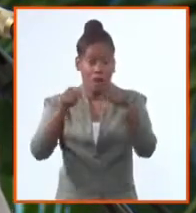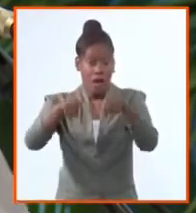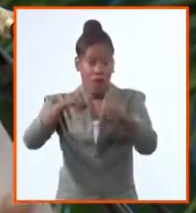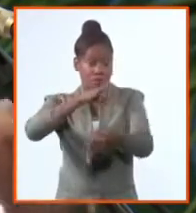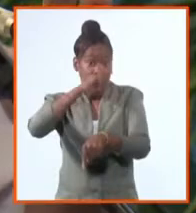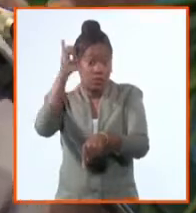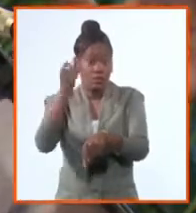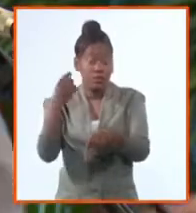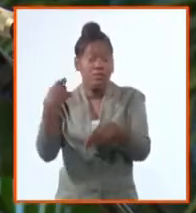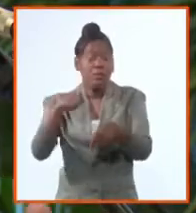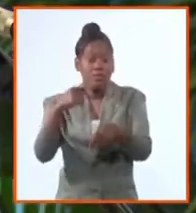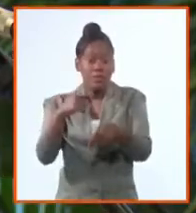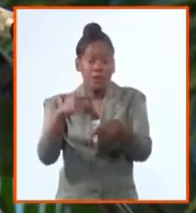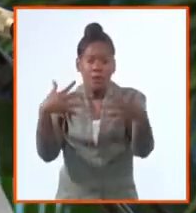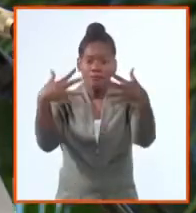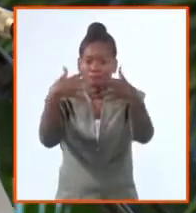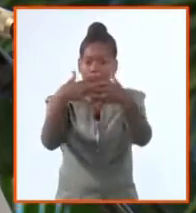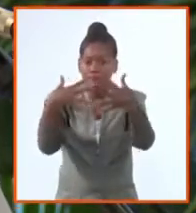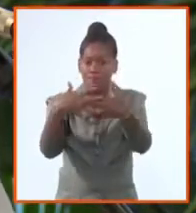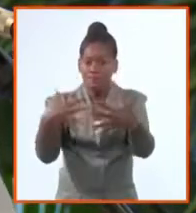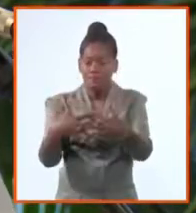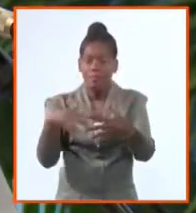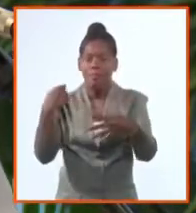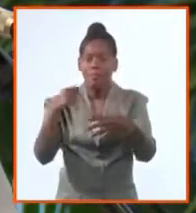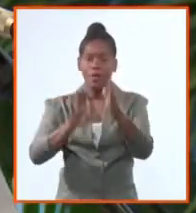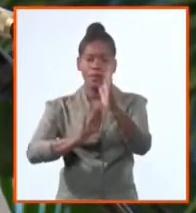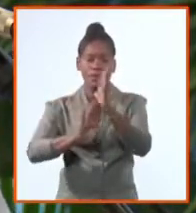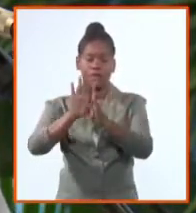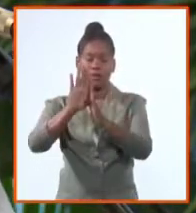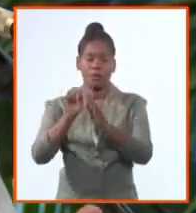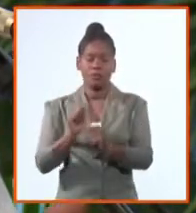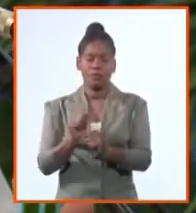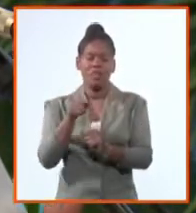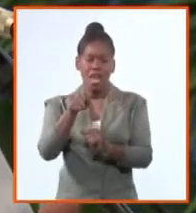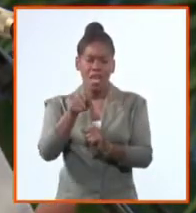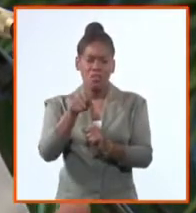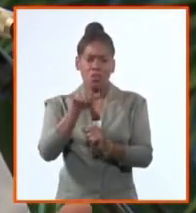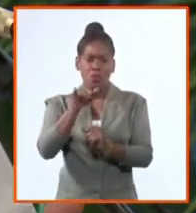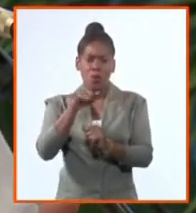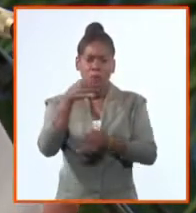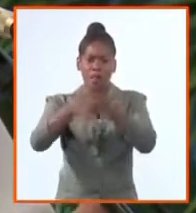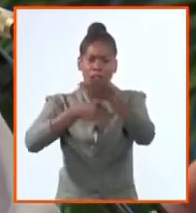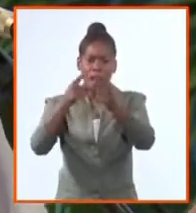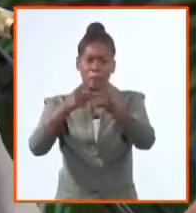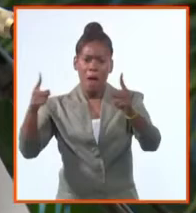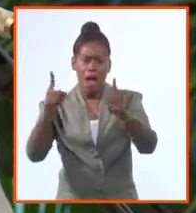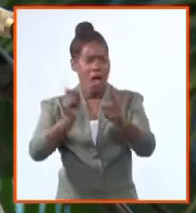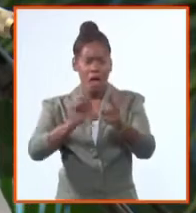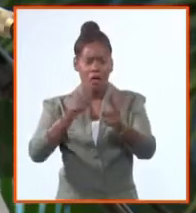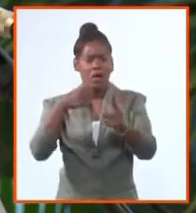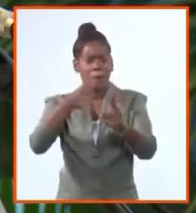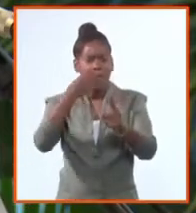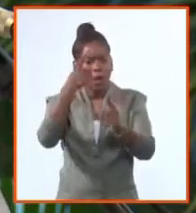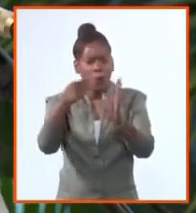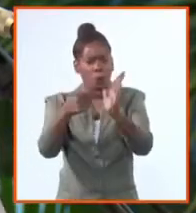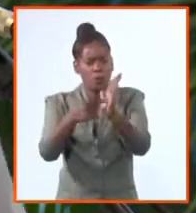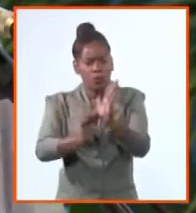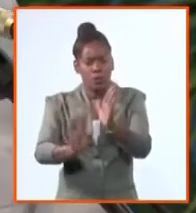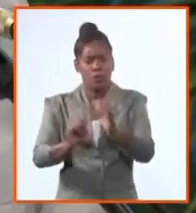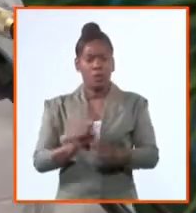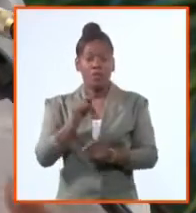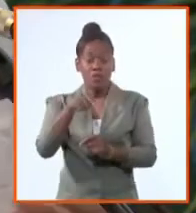periodo especial. Pero todo ese panorama, el cual no me quiero extender, tiene que entrar un poco más en el análisis a la hora